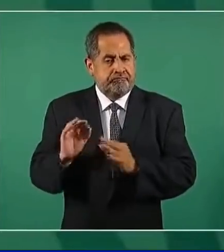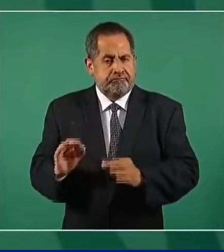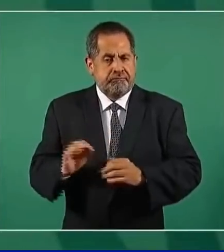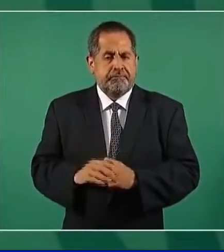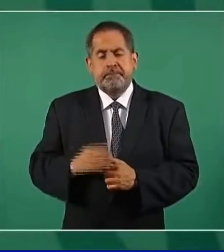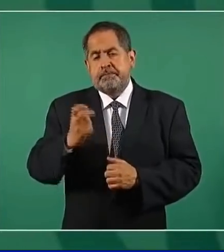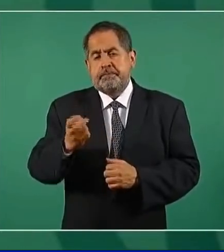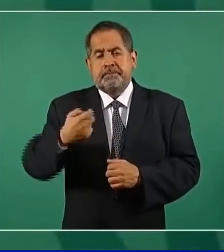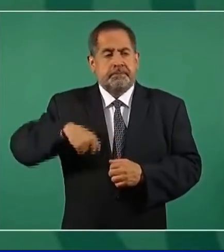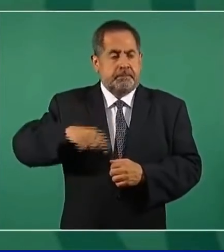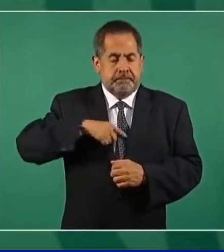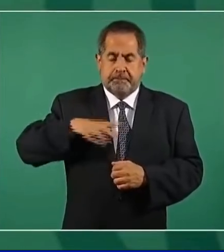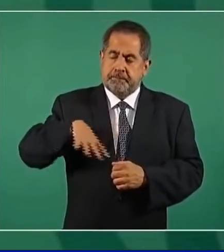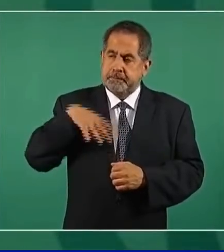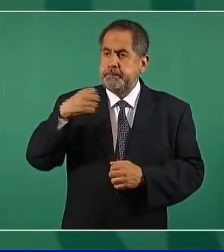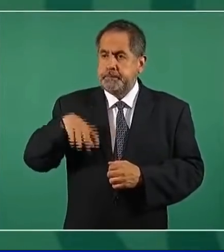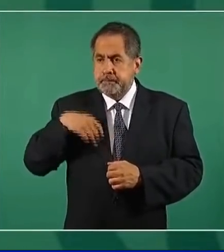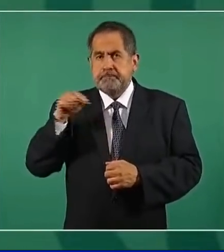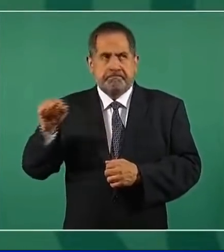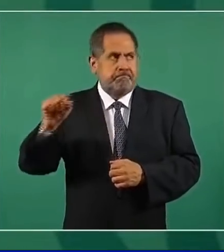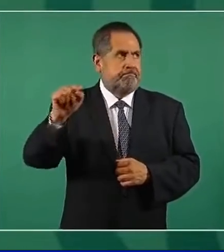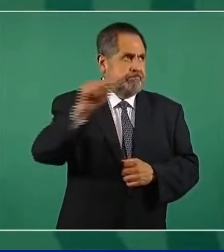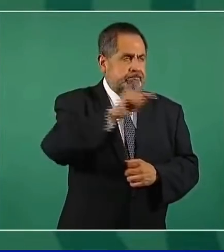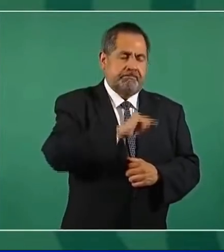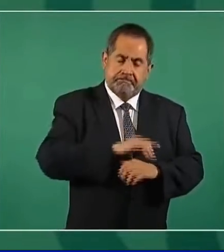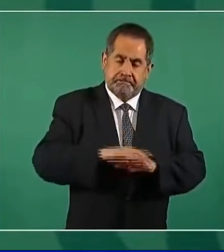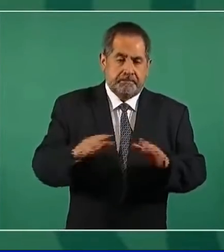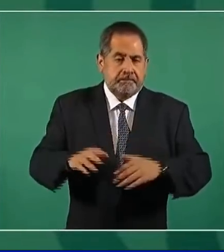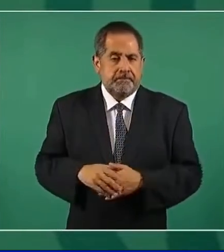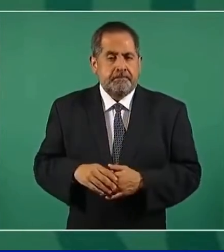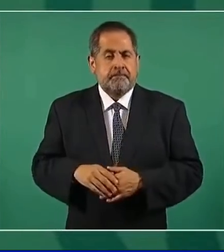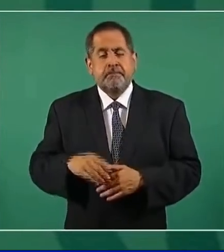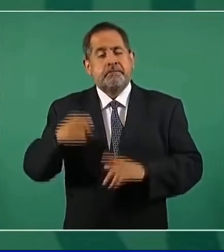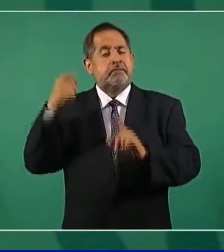Entonces todos tenemos que hacer un esfuerzo. La clave está